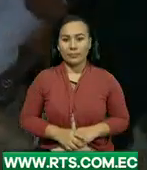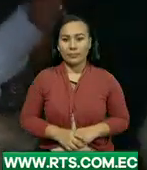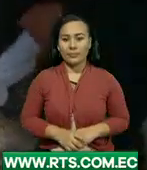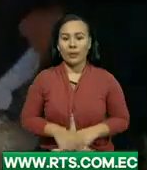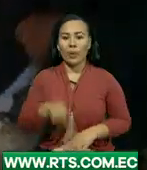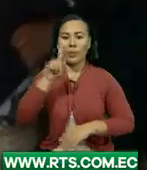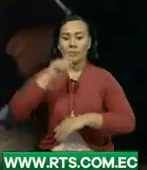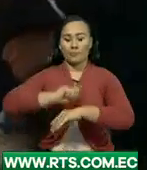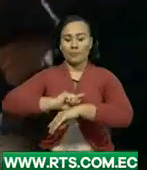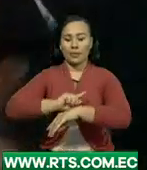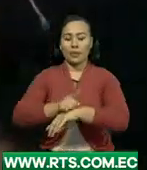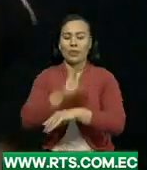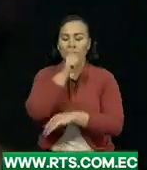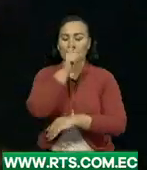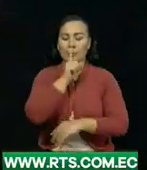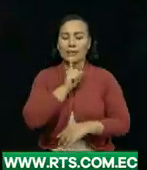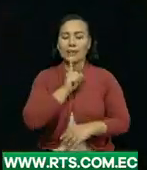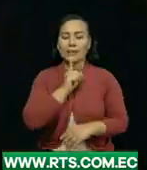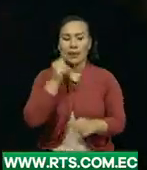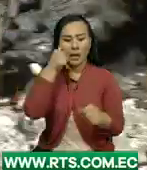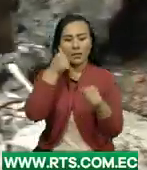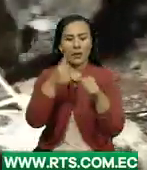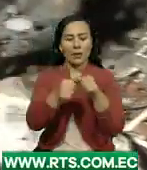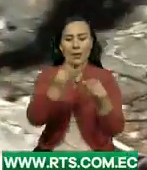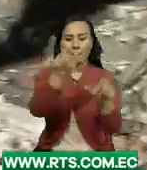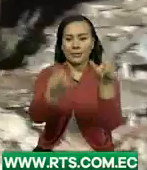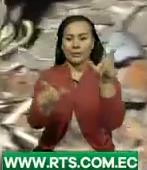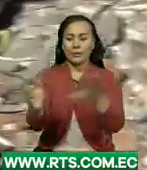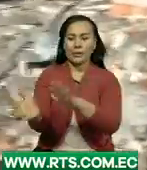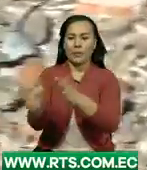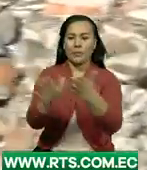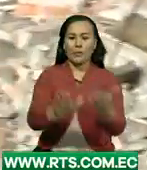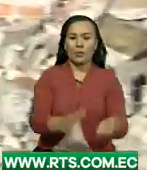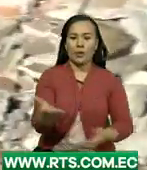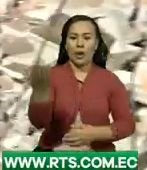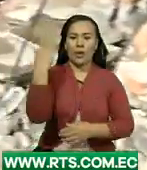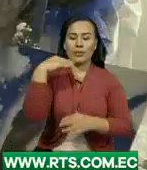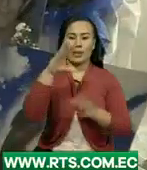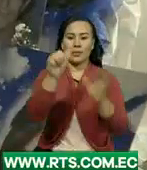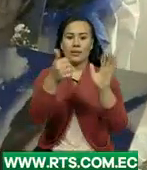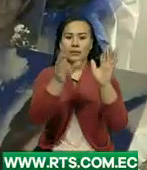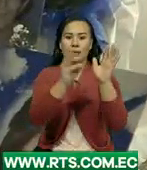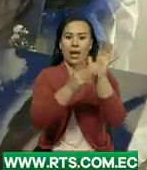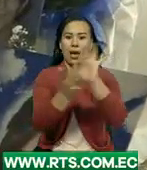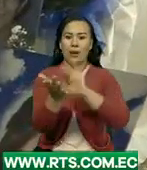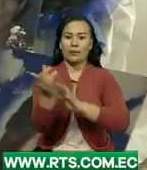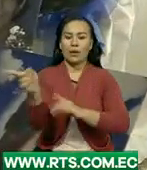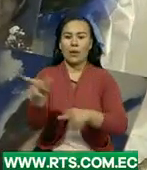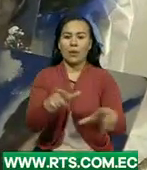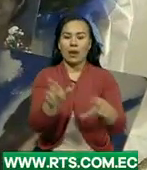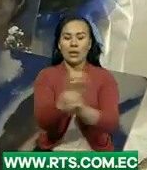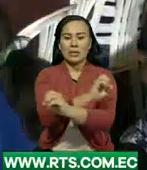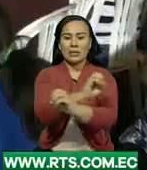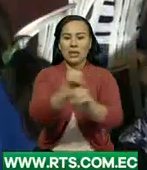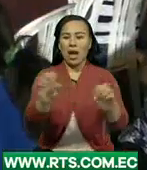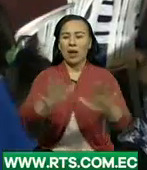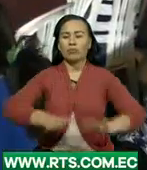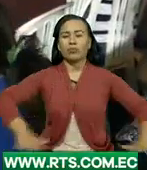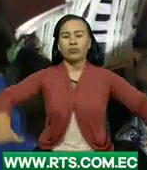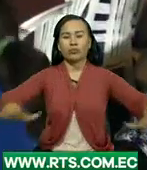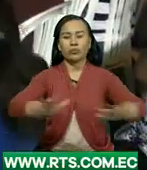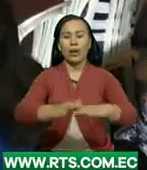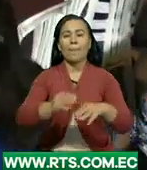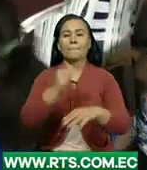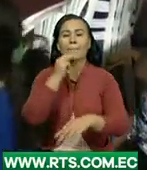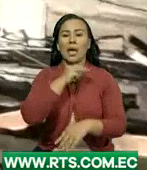Con un minuto de silencio en honor a las víctimas del terremoto del 16 de abril, así se inició en la ex zona cero de Manta las actividades para